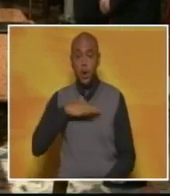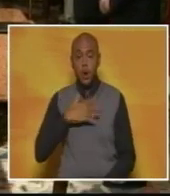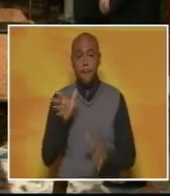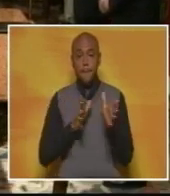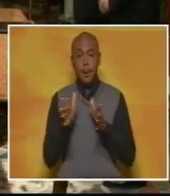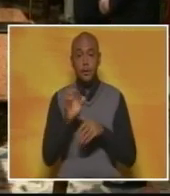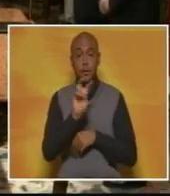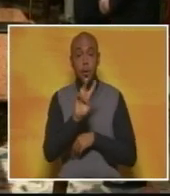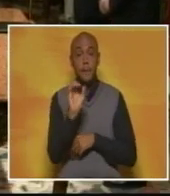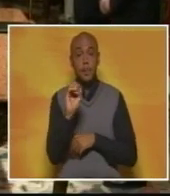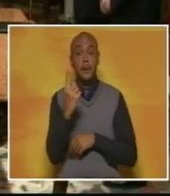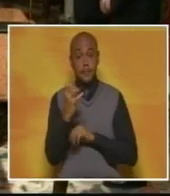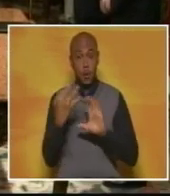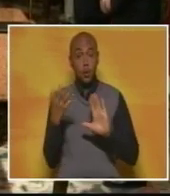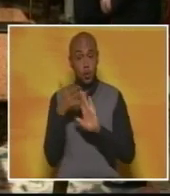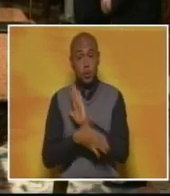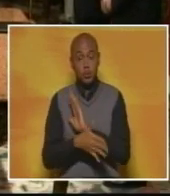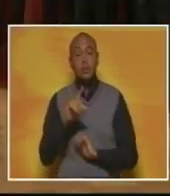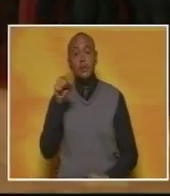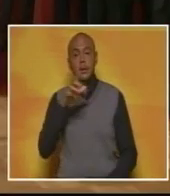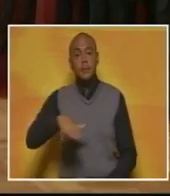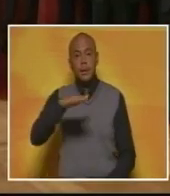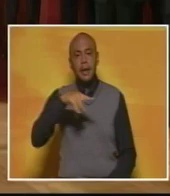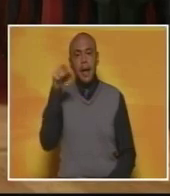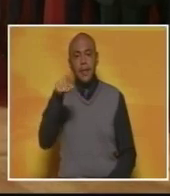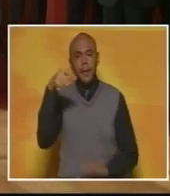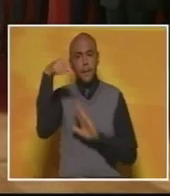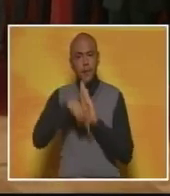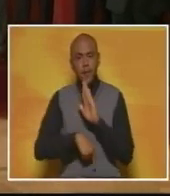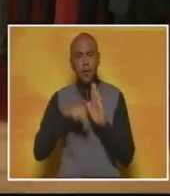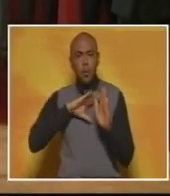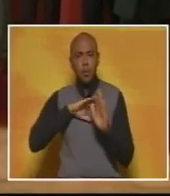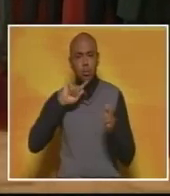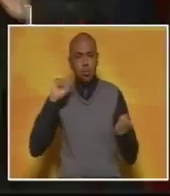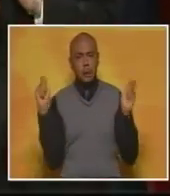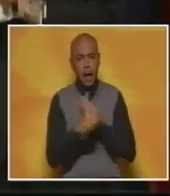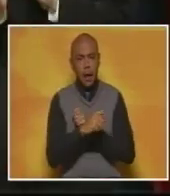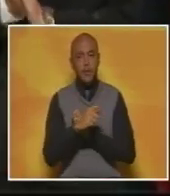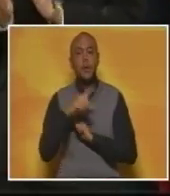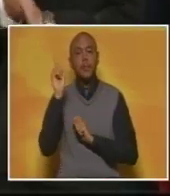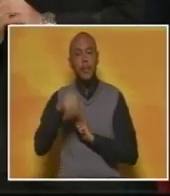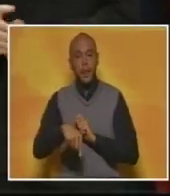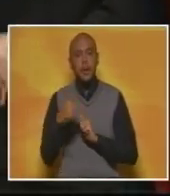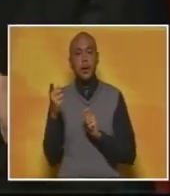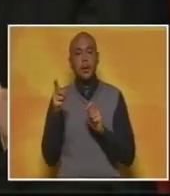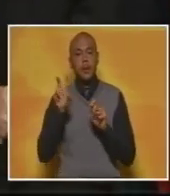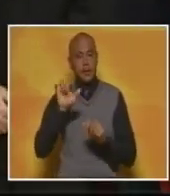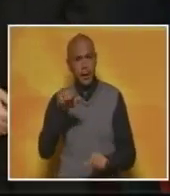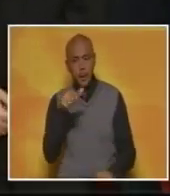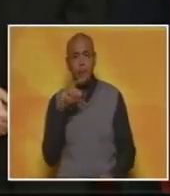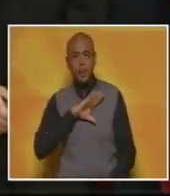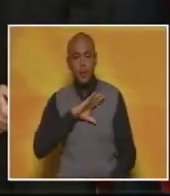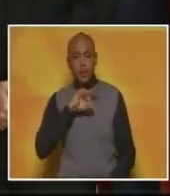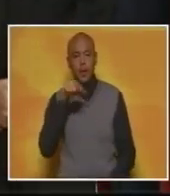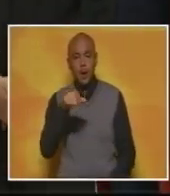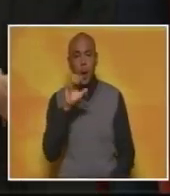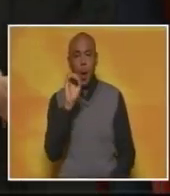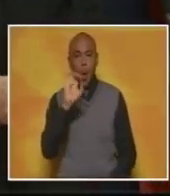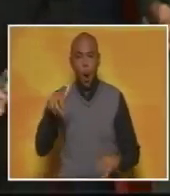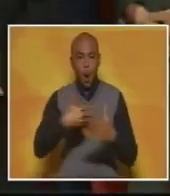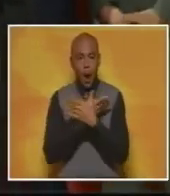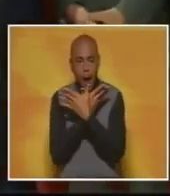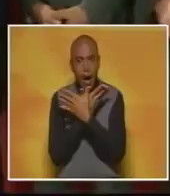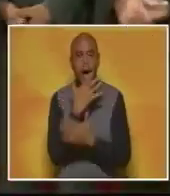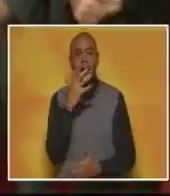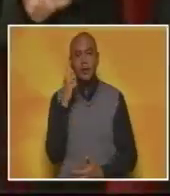de 2018 y también es la más profunda de su segunda administración. Además, se produce cuando la misión de la Organización de las Naciones Unidas,